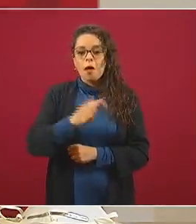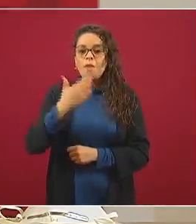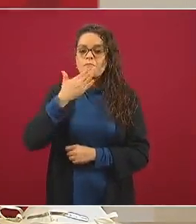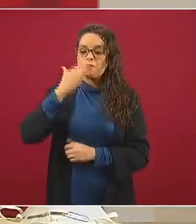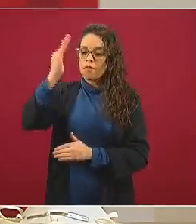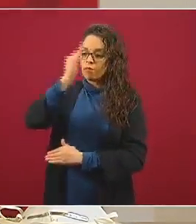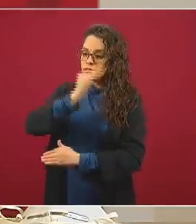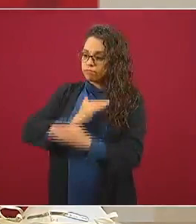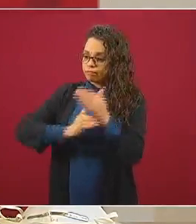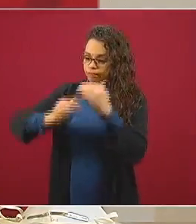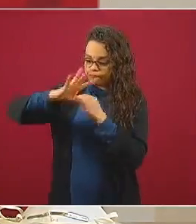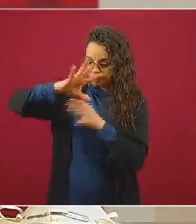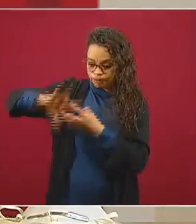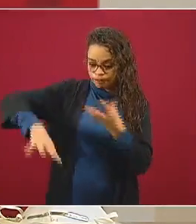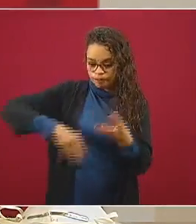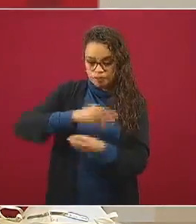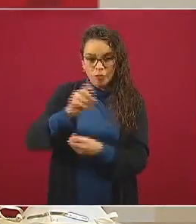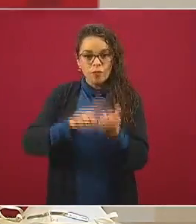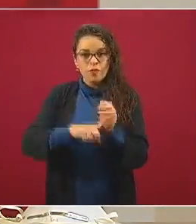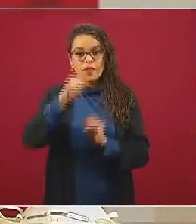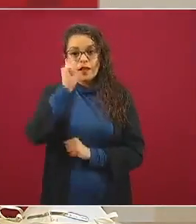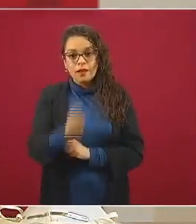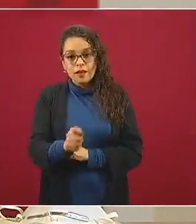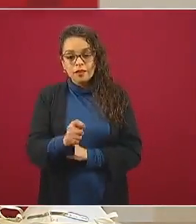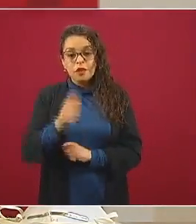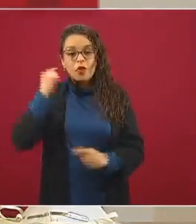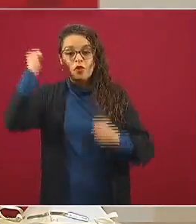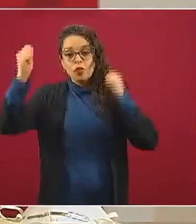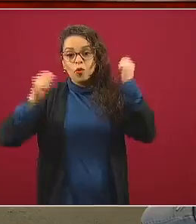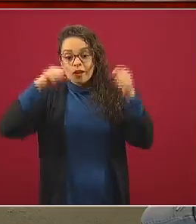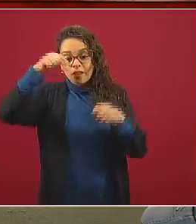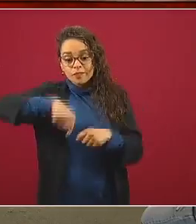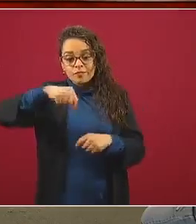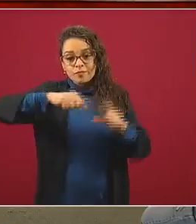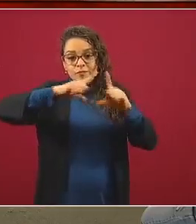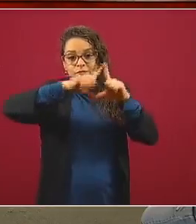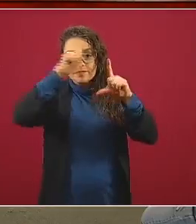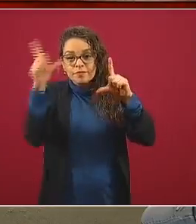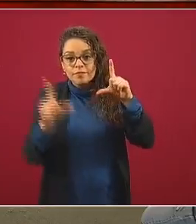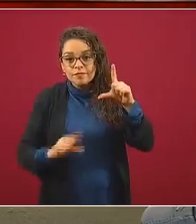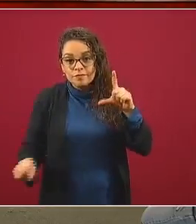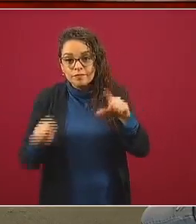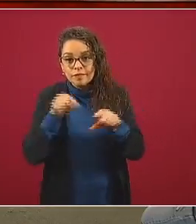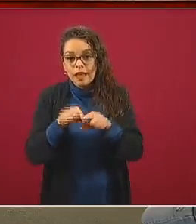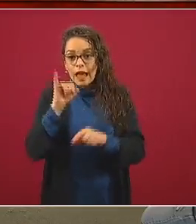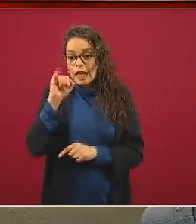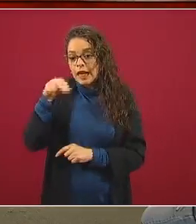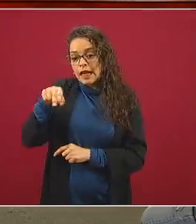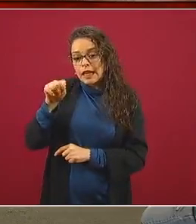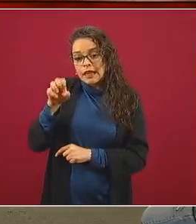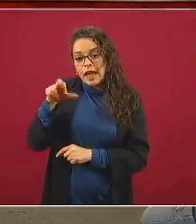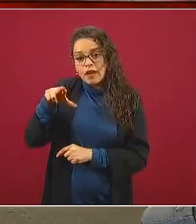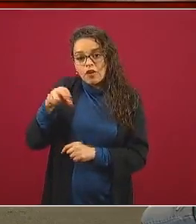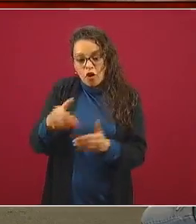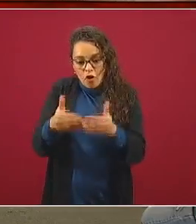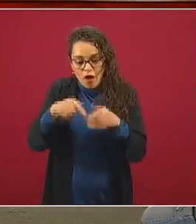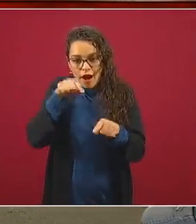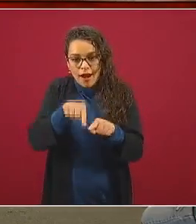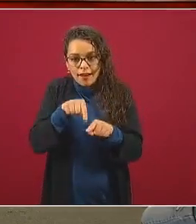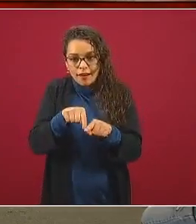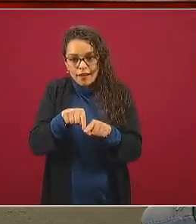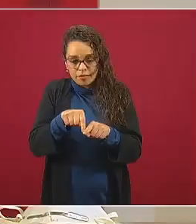El poderío del turismo interno es el que ha salvado muchos negocios. Por ello, vamos a hacer una